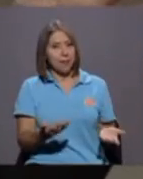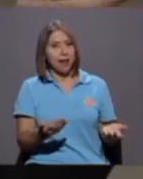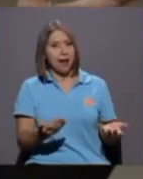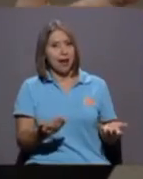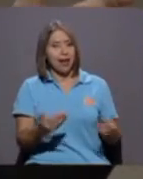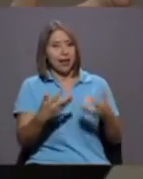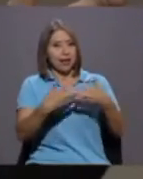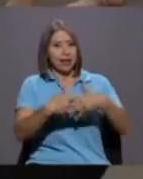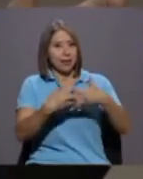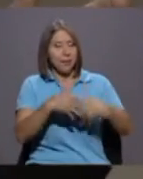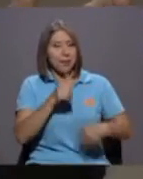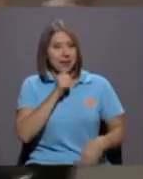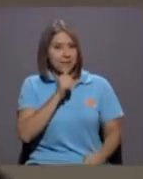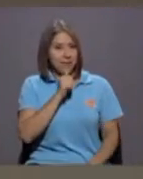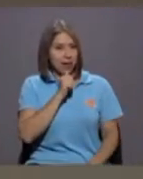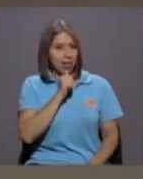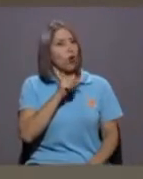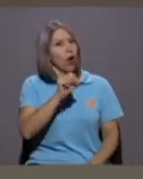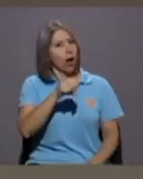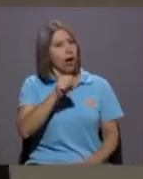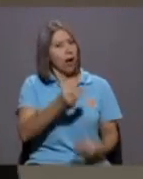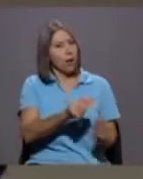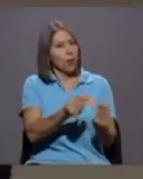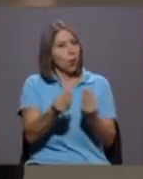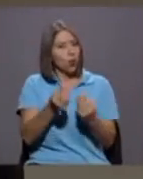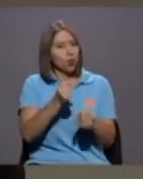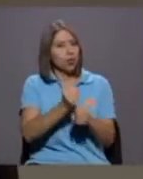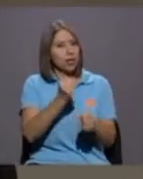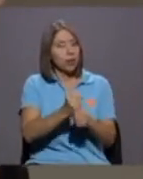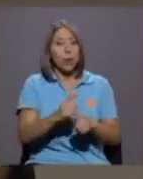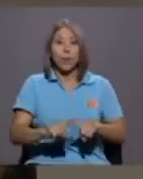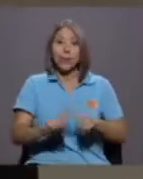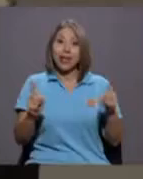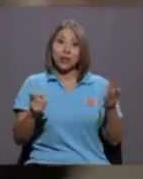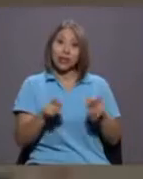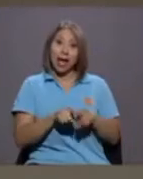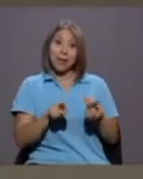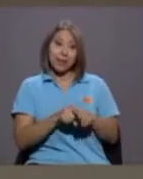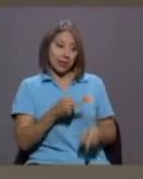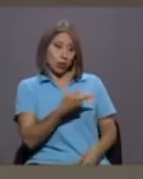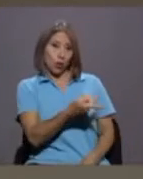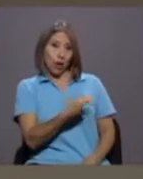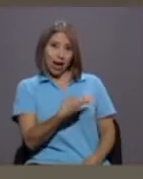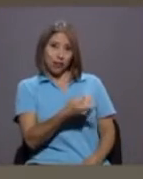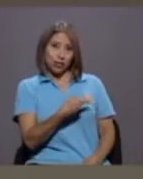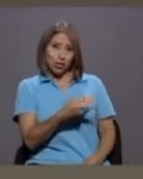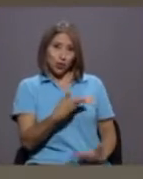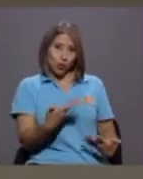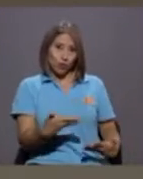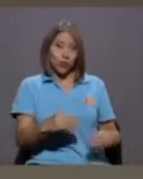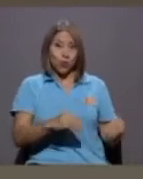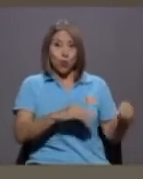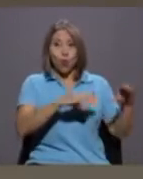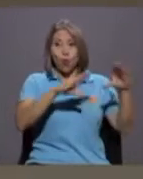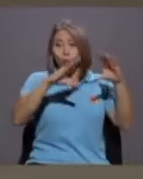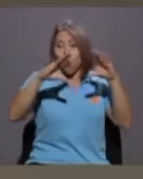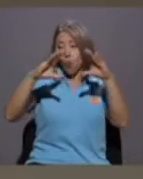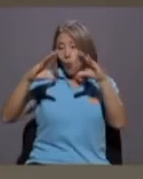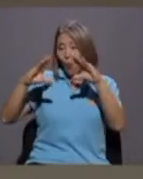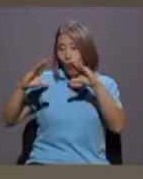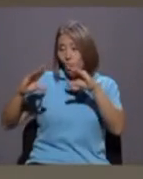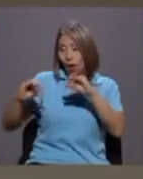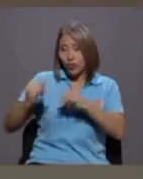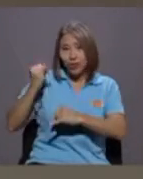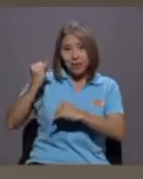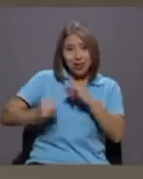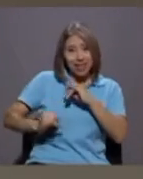lo productivo efectivamente, pero también están don Carlos y yo, cuando termina el día, nos vamos a un lugar que se llama el